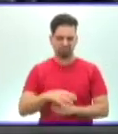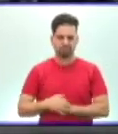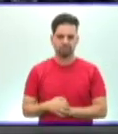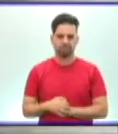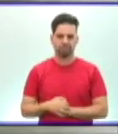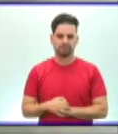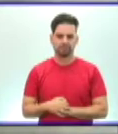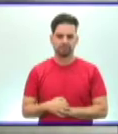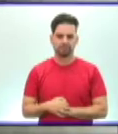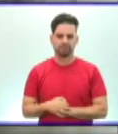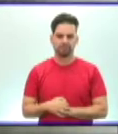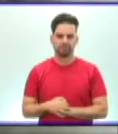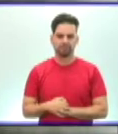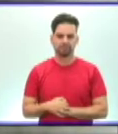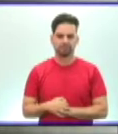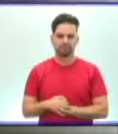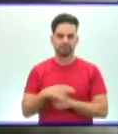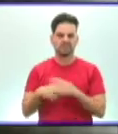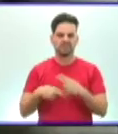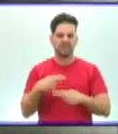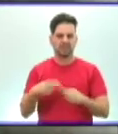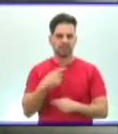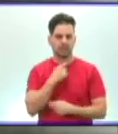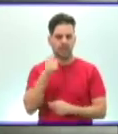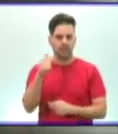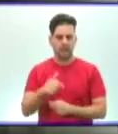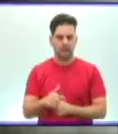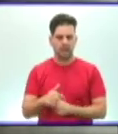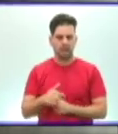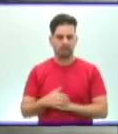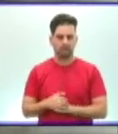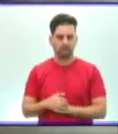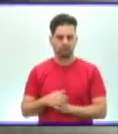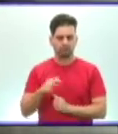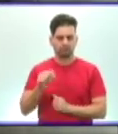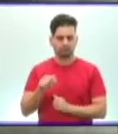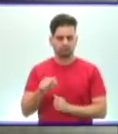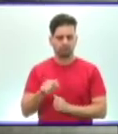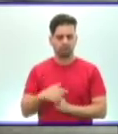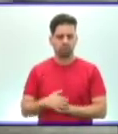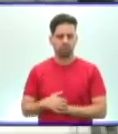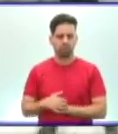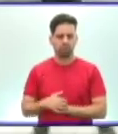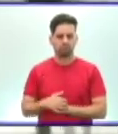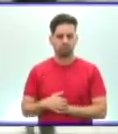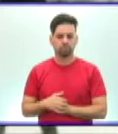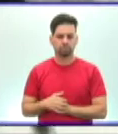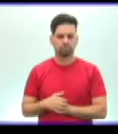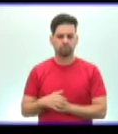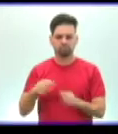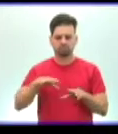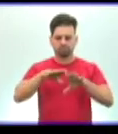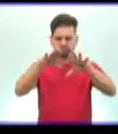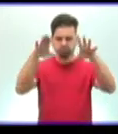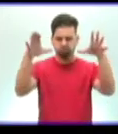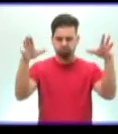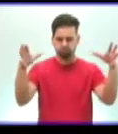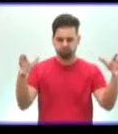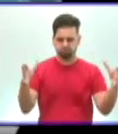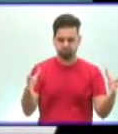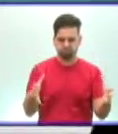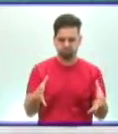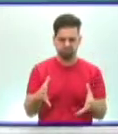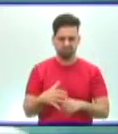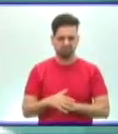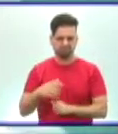ganado y cabalgaduras, hacían que, por ejemplo, el Támesis fuese un torrente continuo de estiércol líquido. Estos abusos tan